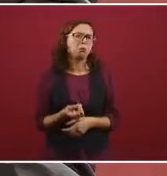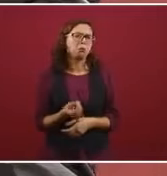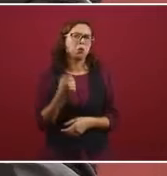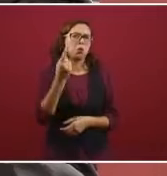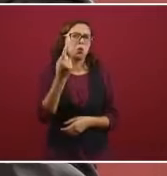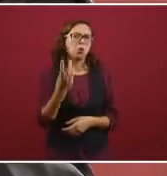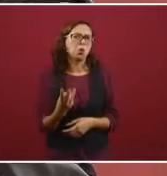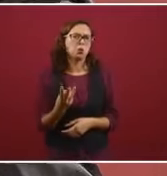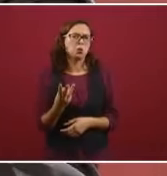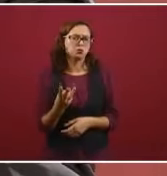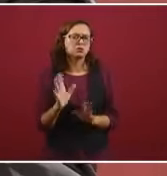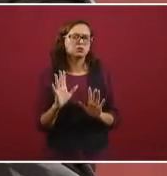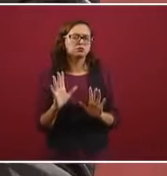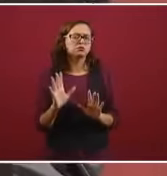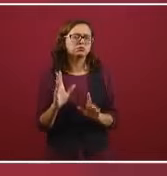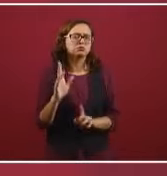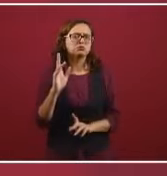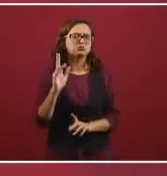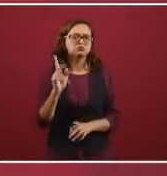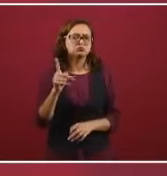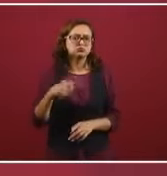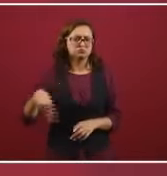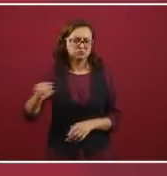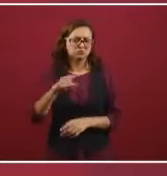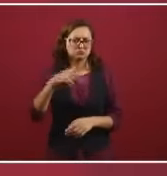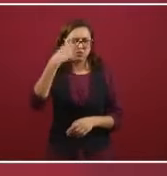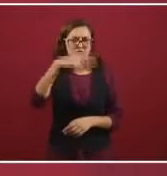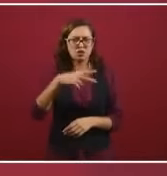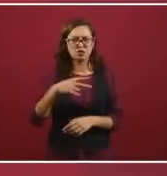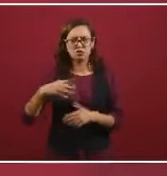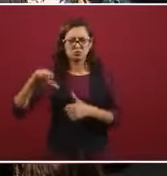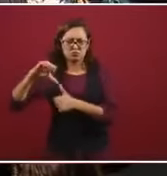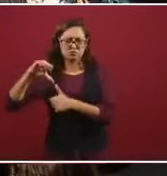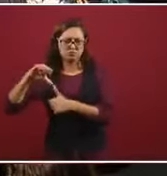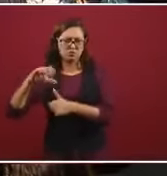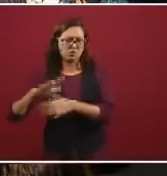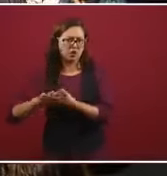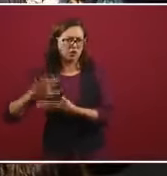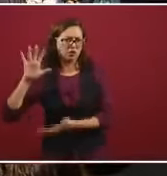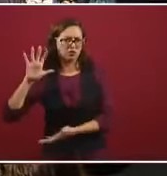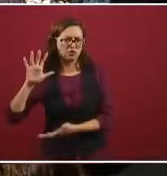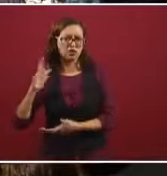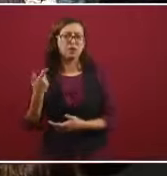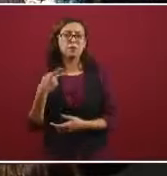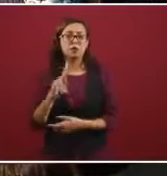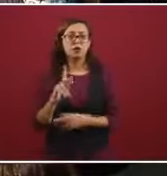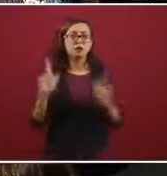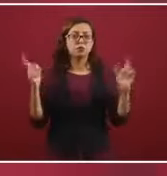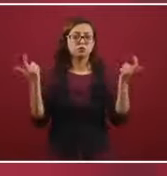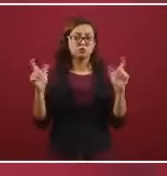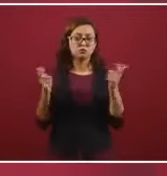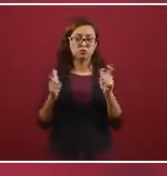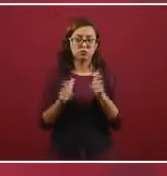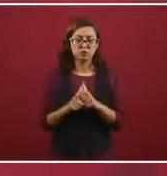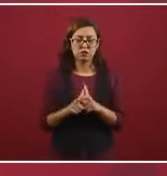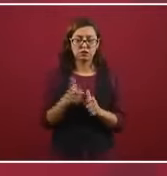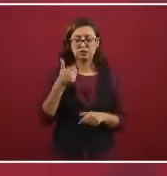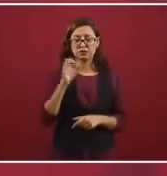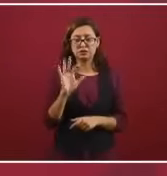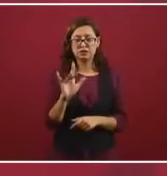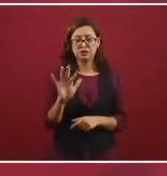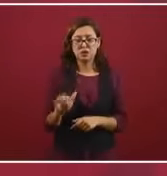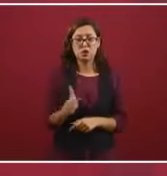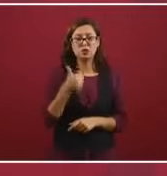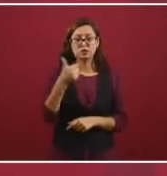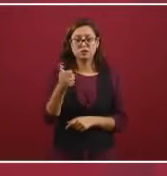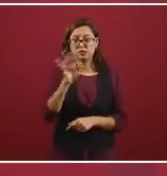Un tercio son mexicanos, los demás son centroamericanos. Ok, y en un momento una pregunta. Pero el descenso ha sido, el 56%, el